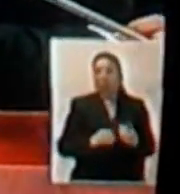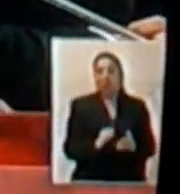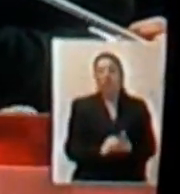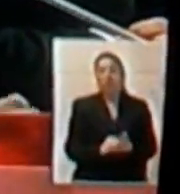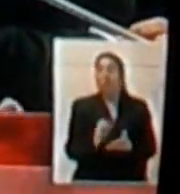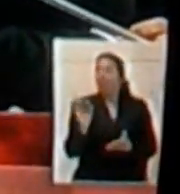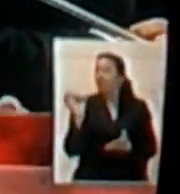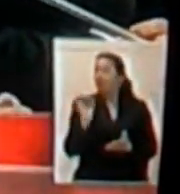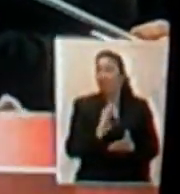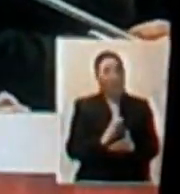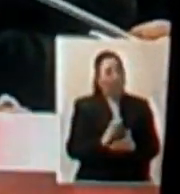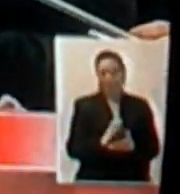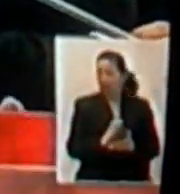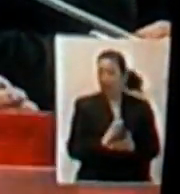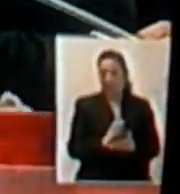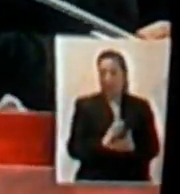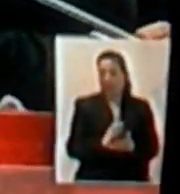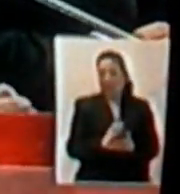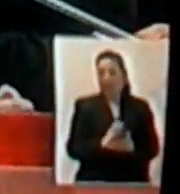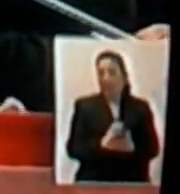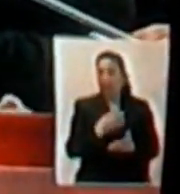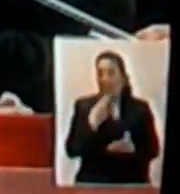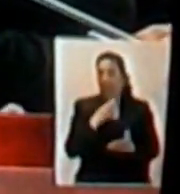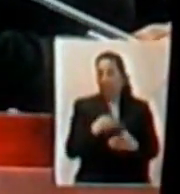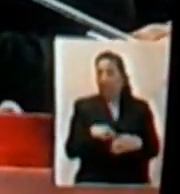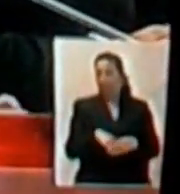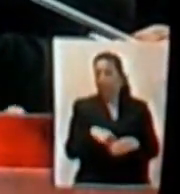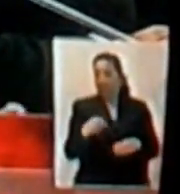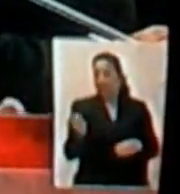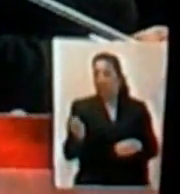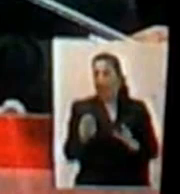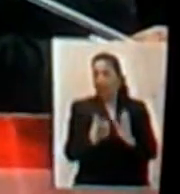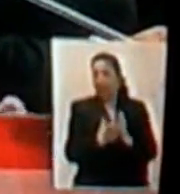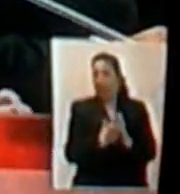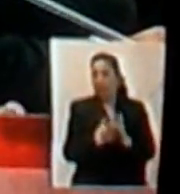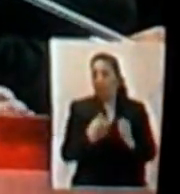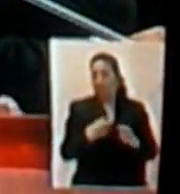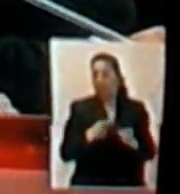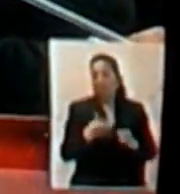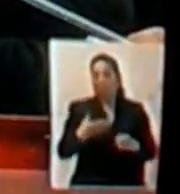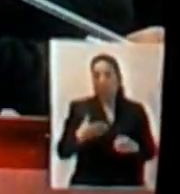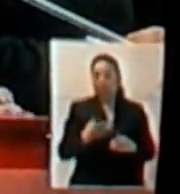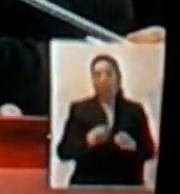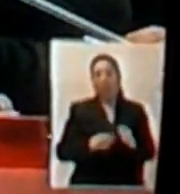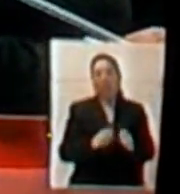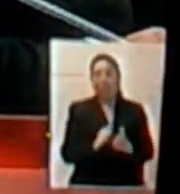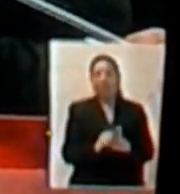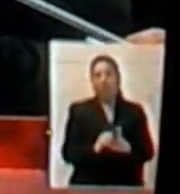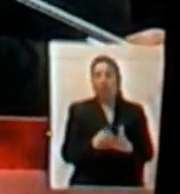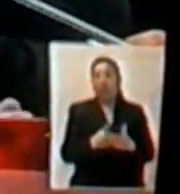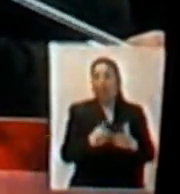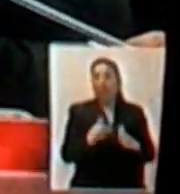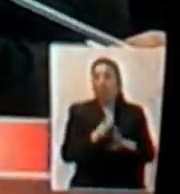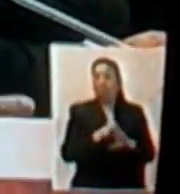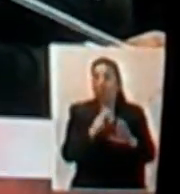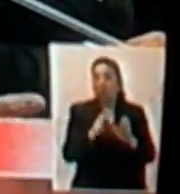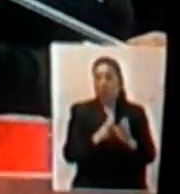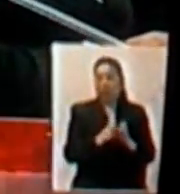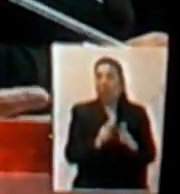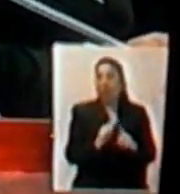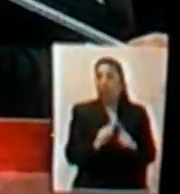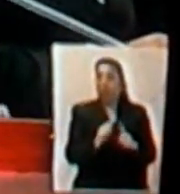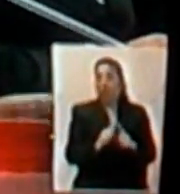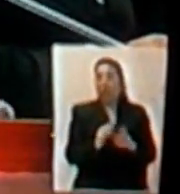producción, ninguna se abocó a sacar adelante la ley de promoción de la pesca artesanal, un anteproyecto que